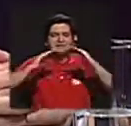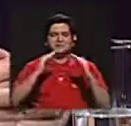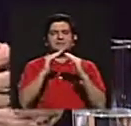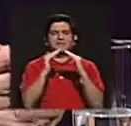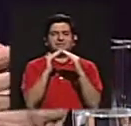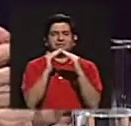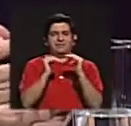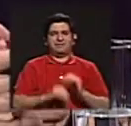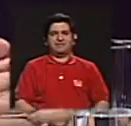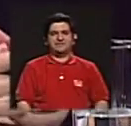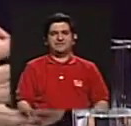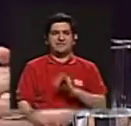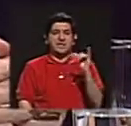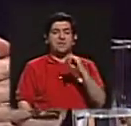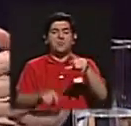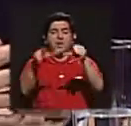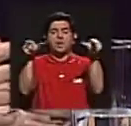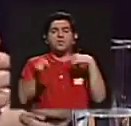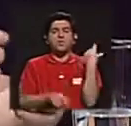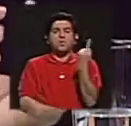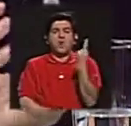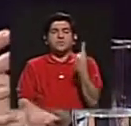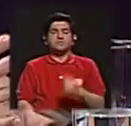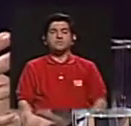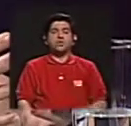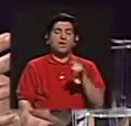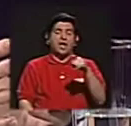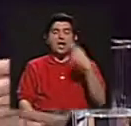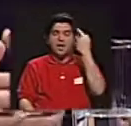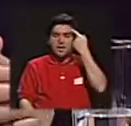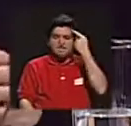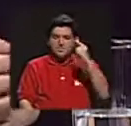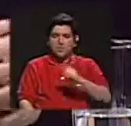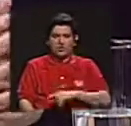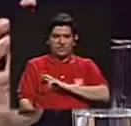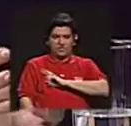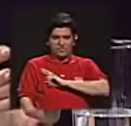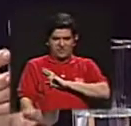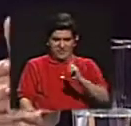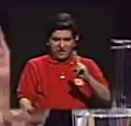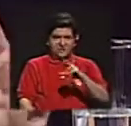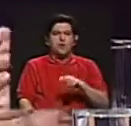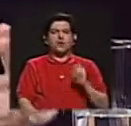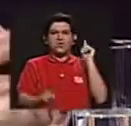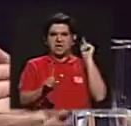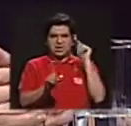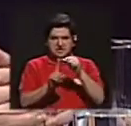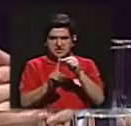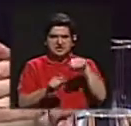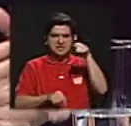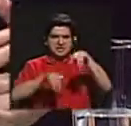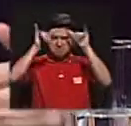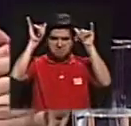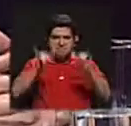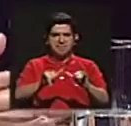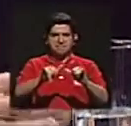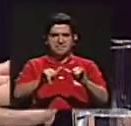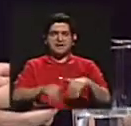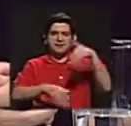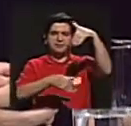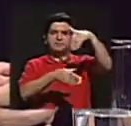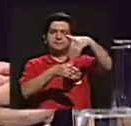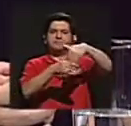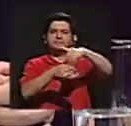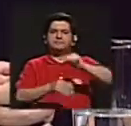casa como el único lugar al que religiosa y por destino debemos estar